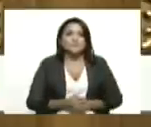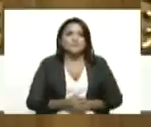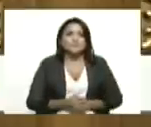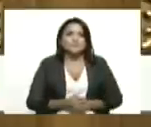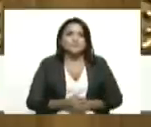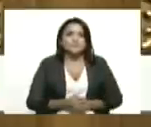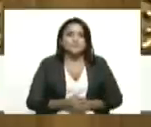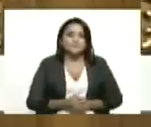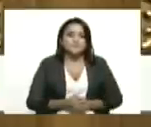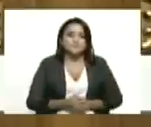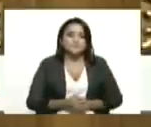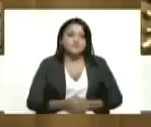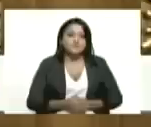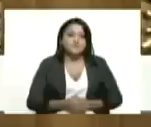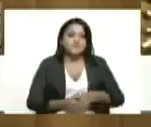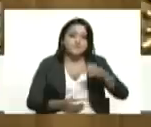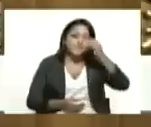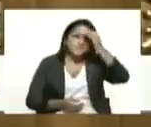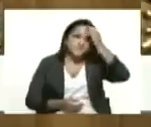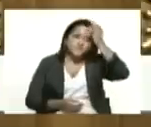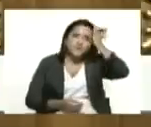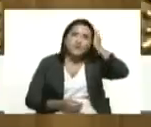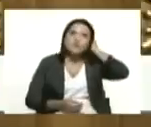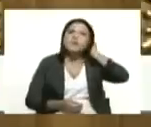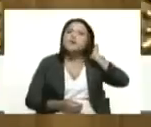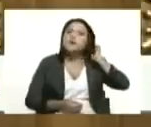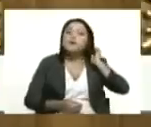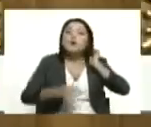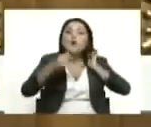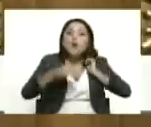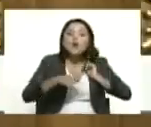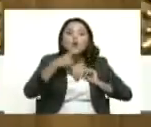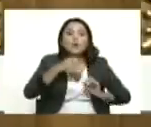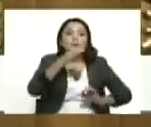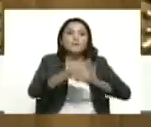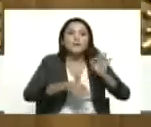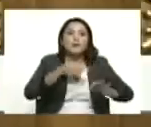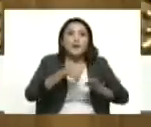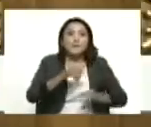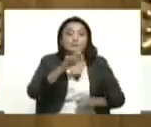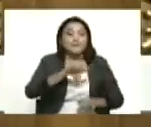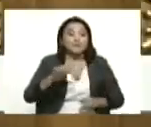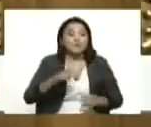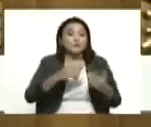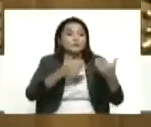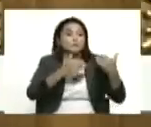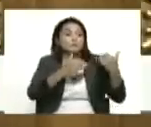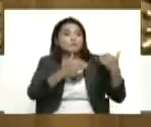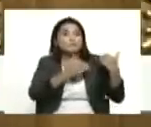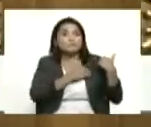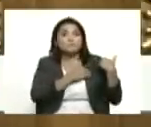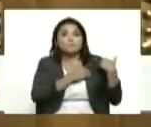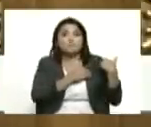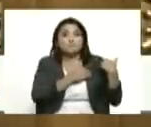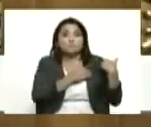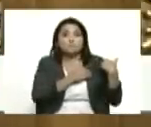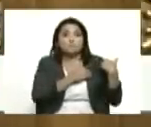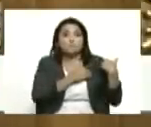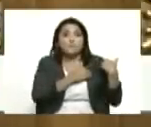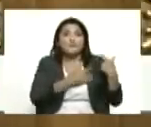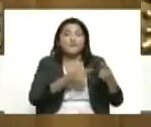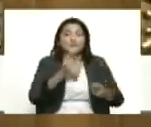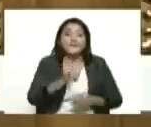juzgados especiales para este tema. Lo voy a decir hoy. Quien asuma esas responsabilidades en tribunales especiales, si